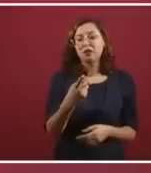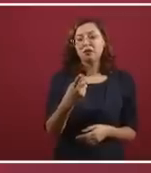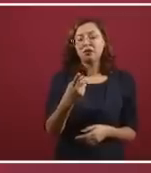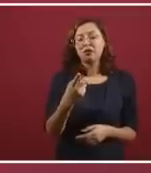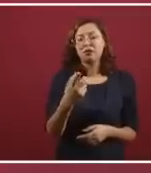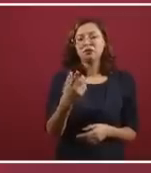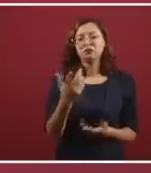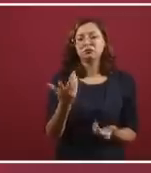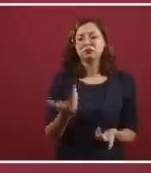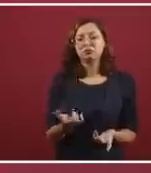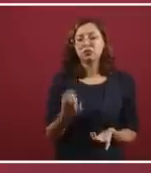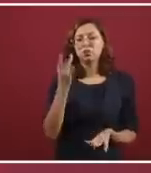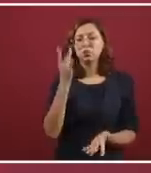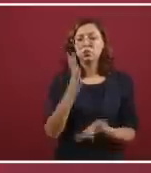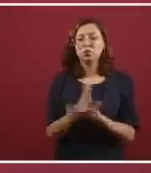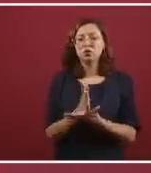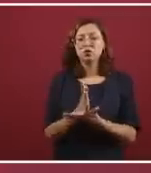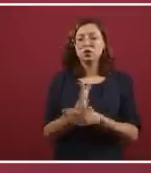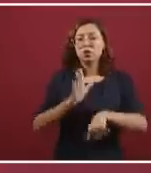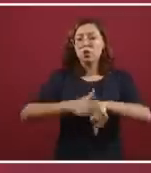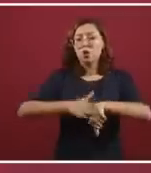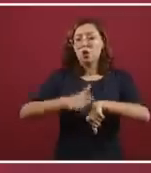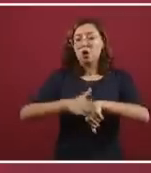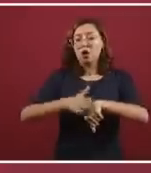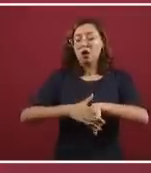tenemos como alerta